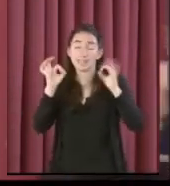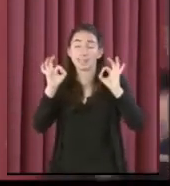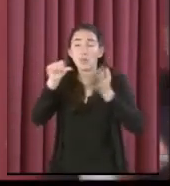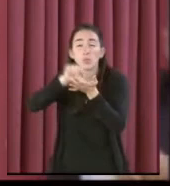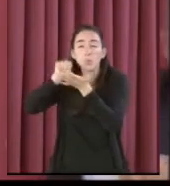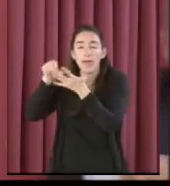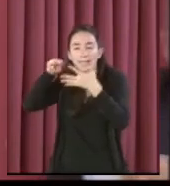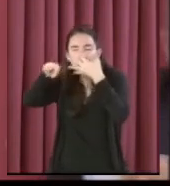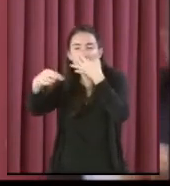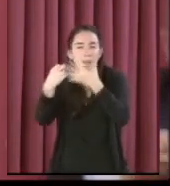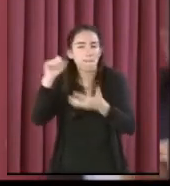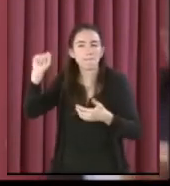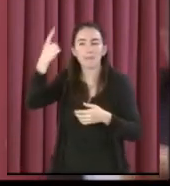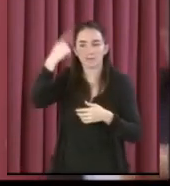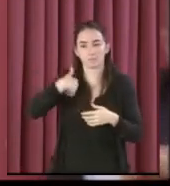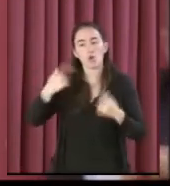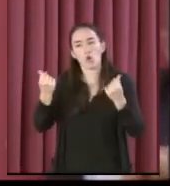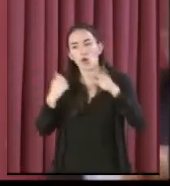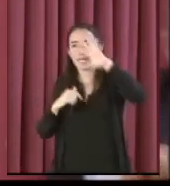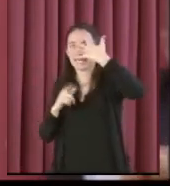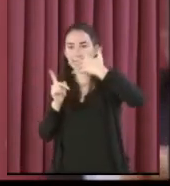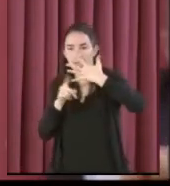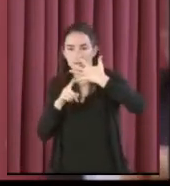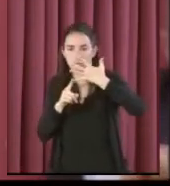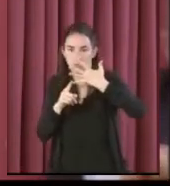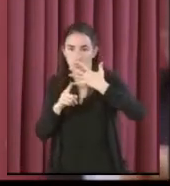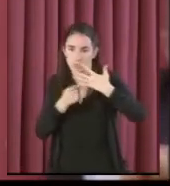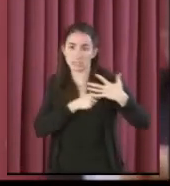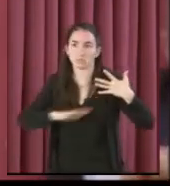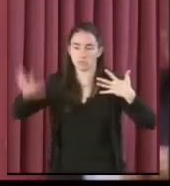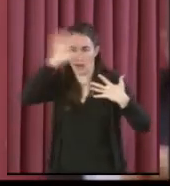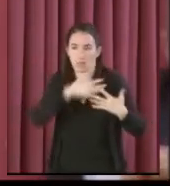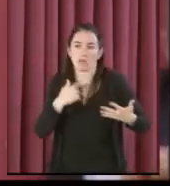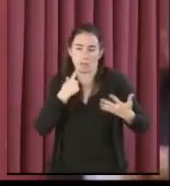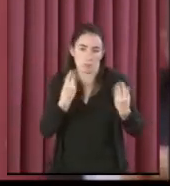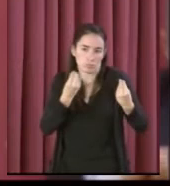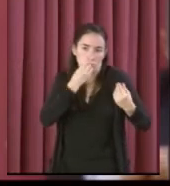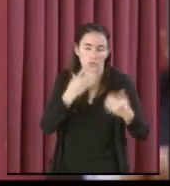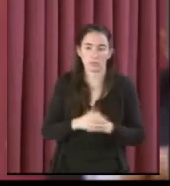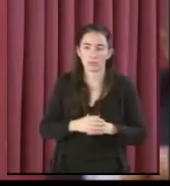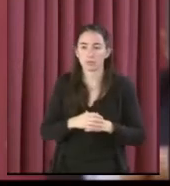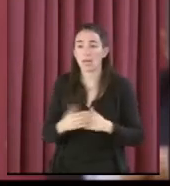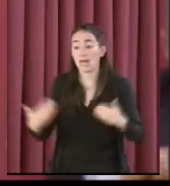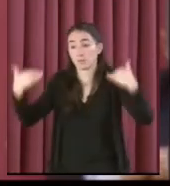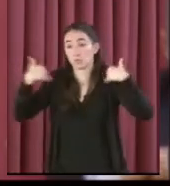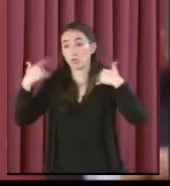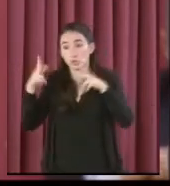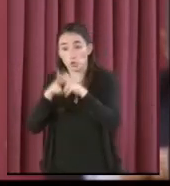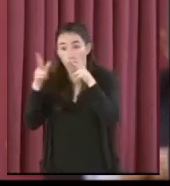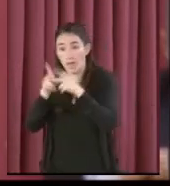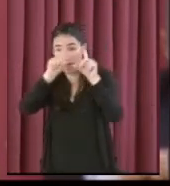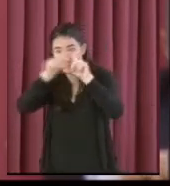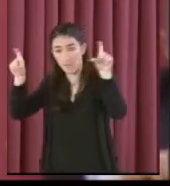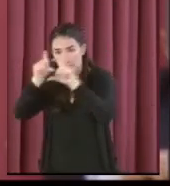con el índice de transparencia elaborado por la plataforma Dintra. Responsabilidad social corporativa. La introducción de criterios